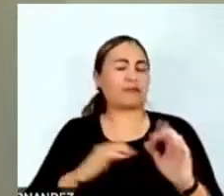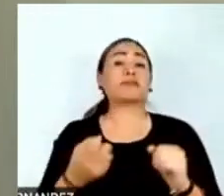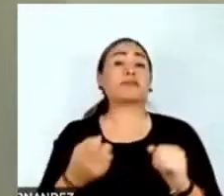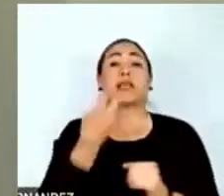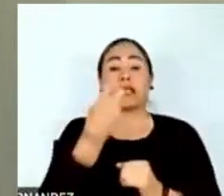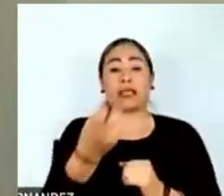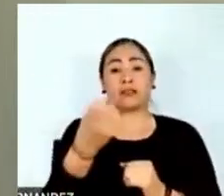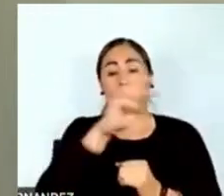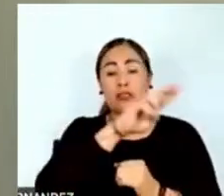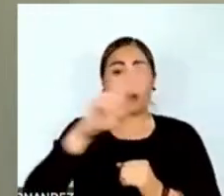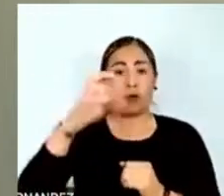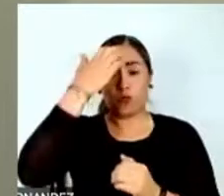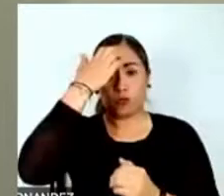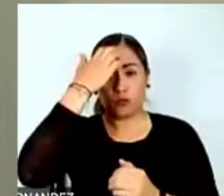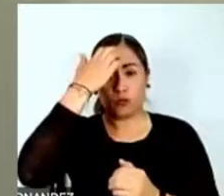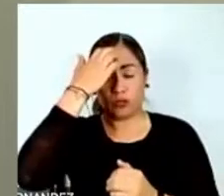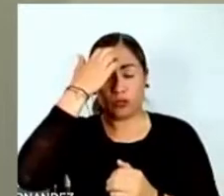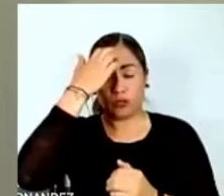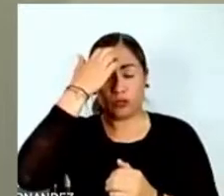Carta